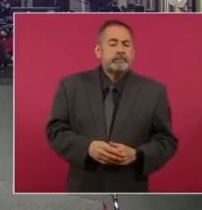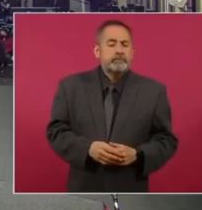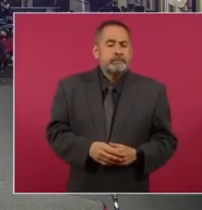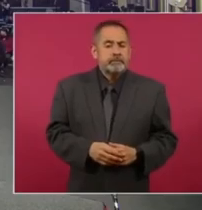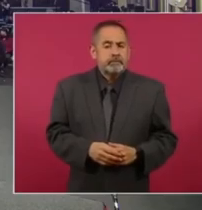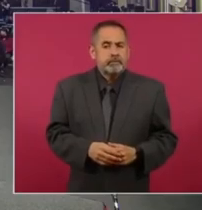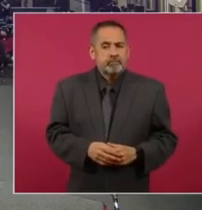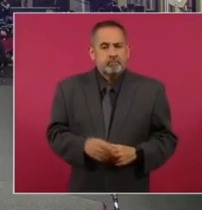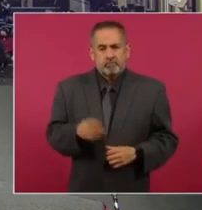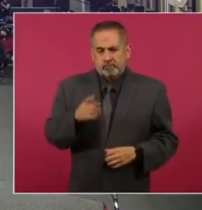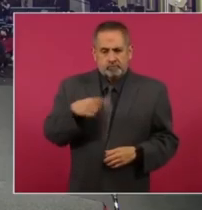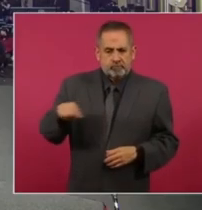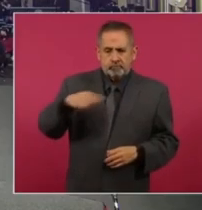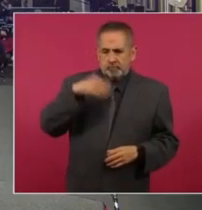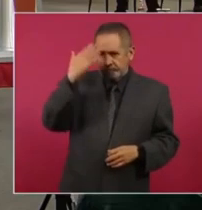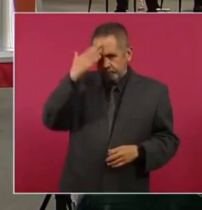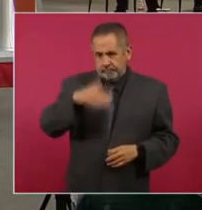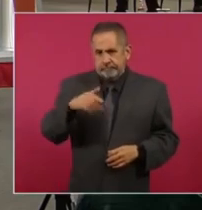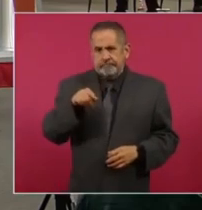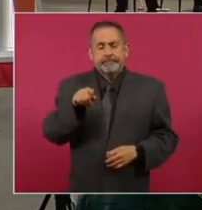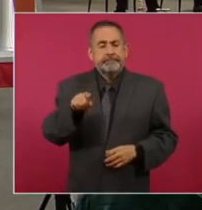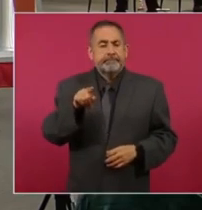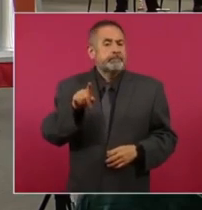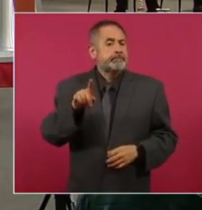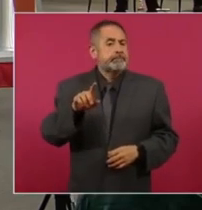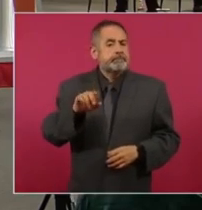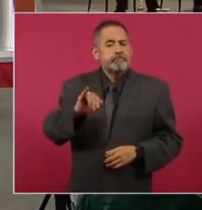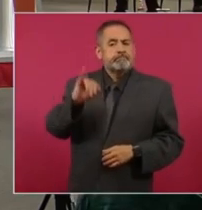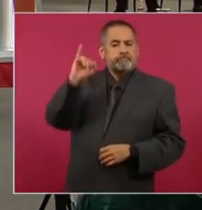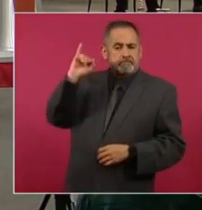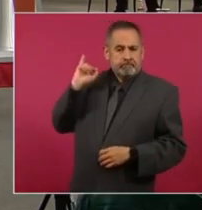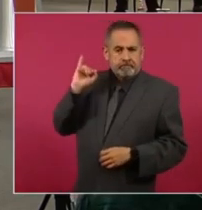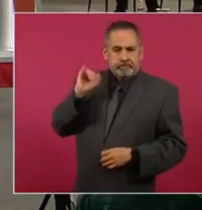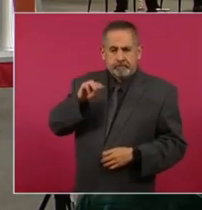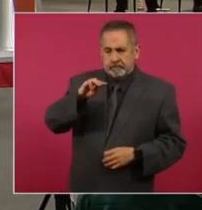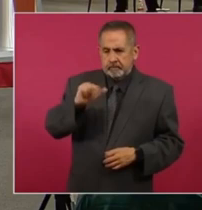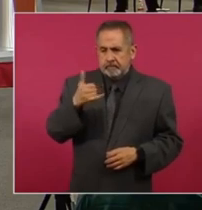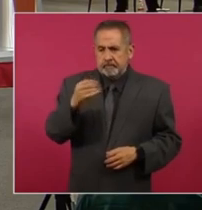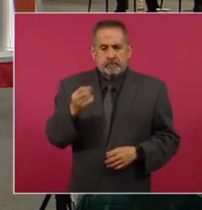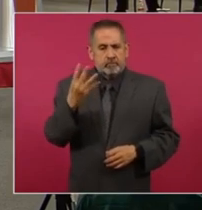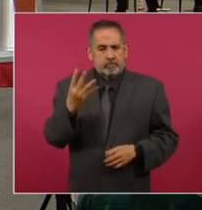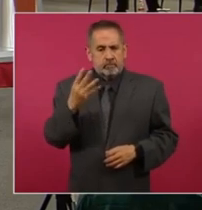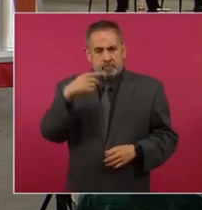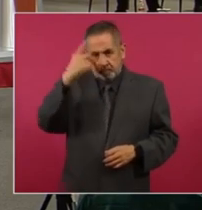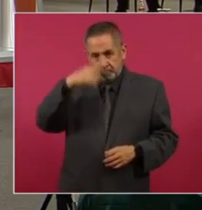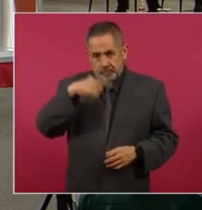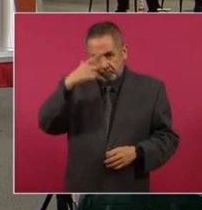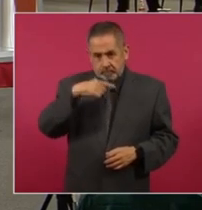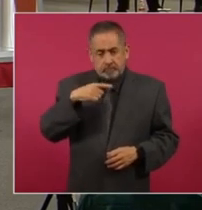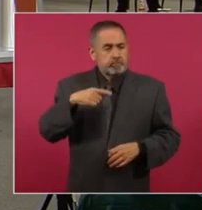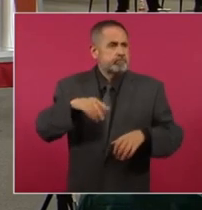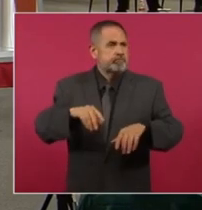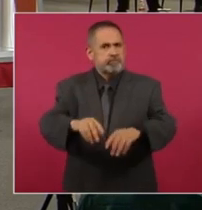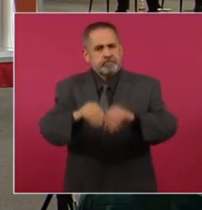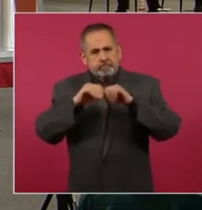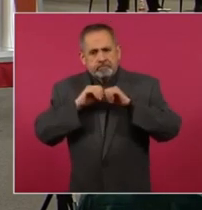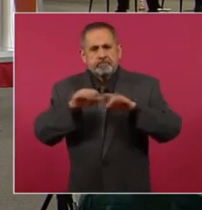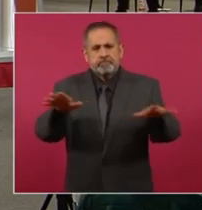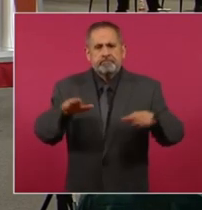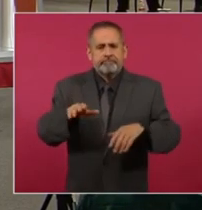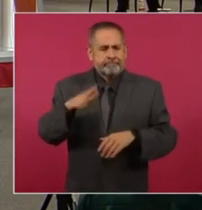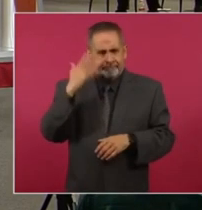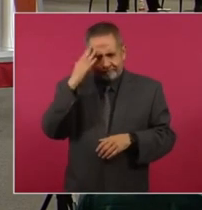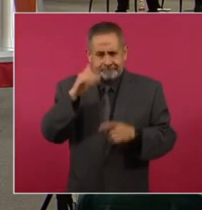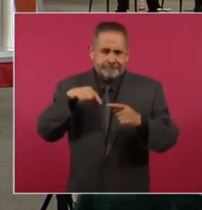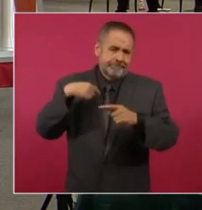Como se conoce, el pasado jueves 4 de mayo por la noche y se hizo público al